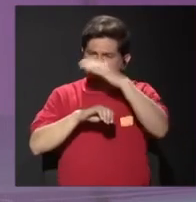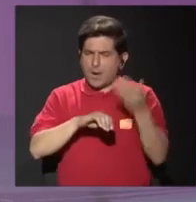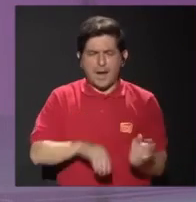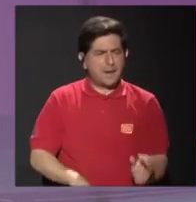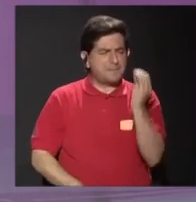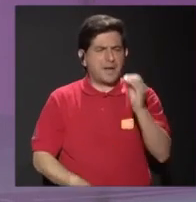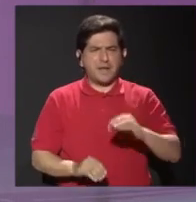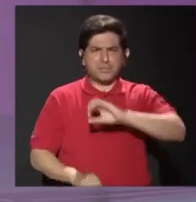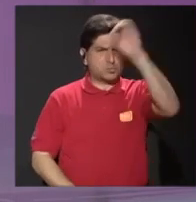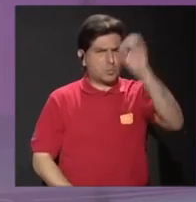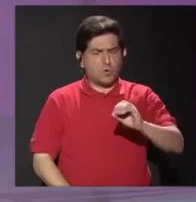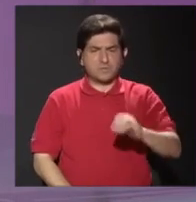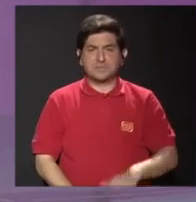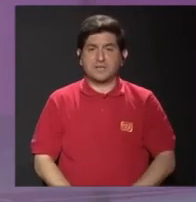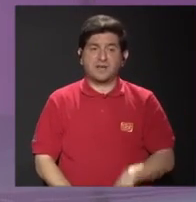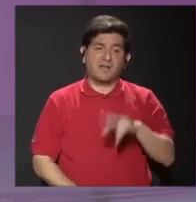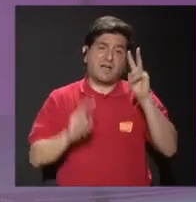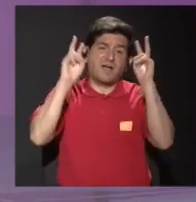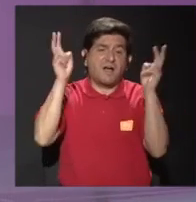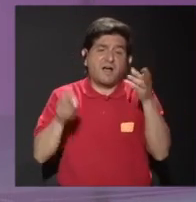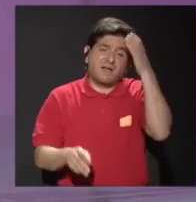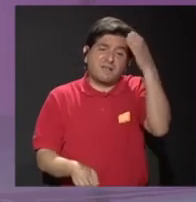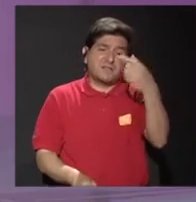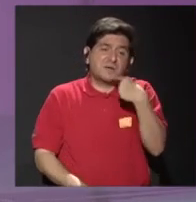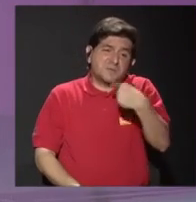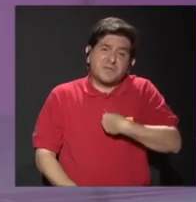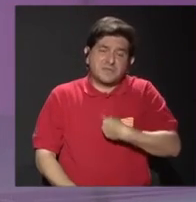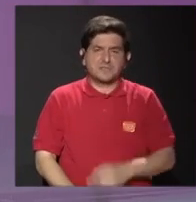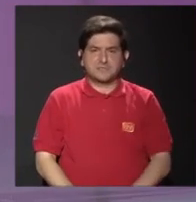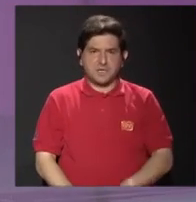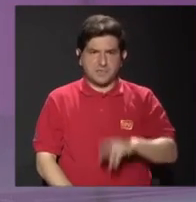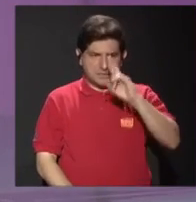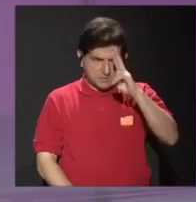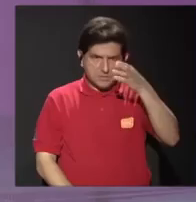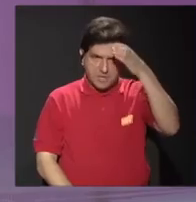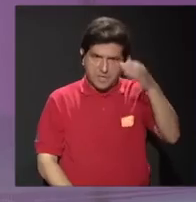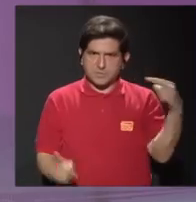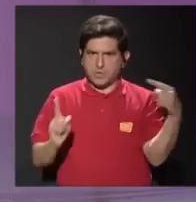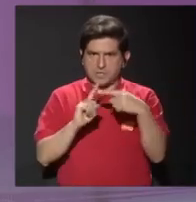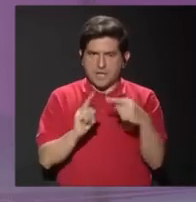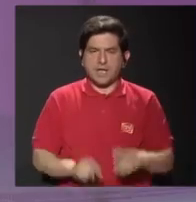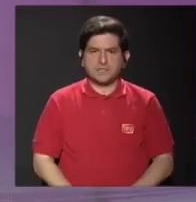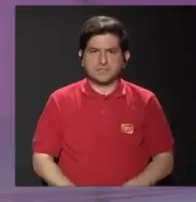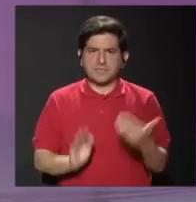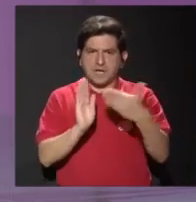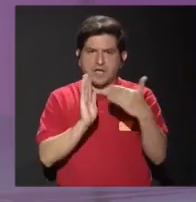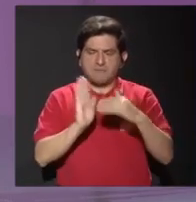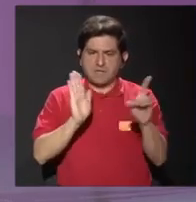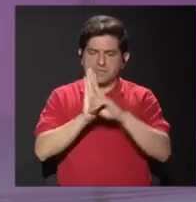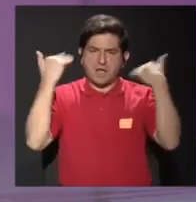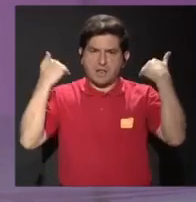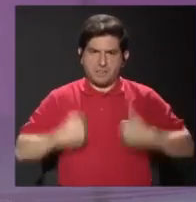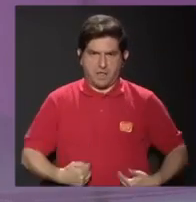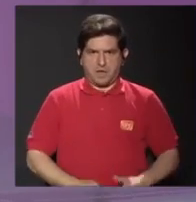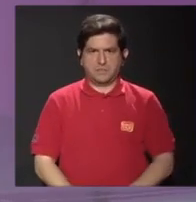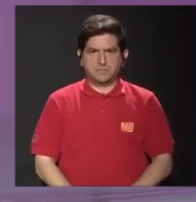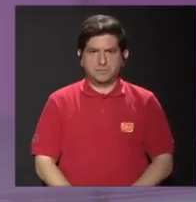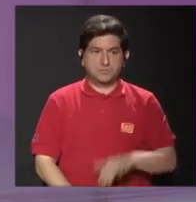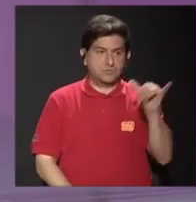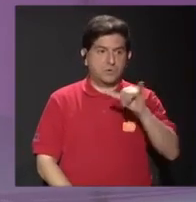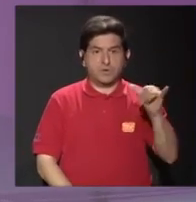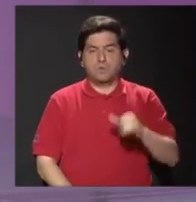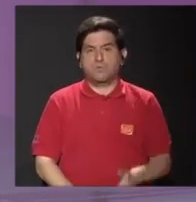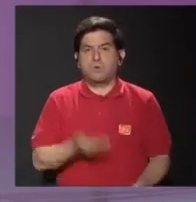y me dicen es que este es un tema cultural la cultura se respeta hasta que está rosa con los derechos humanos como pueden ser